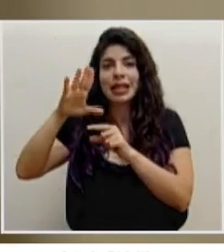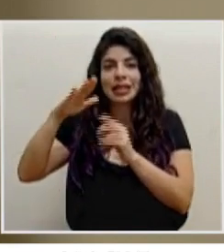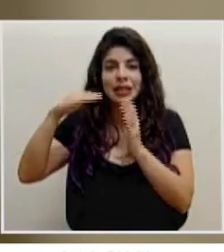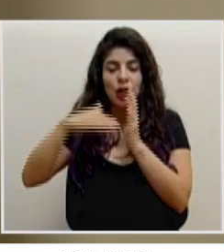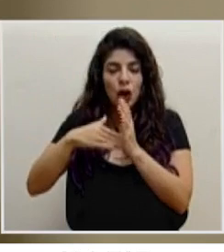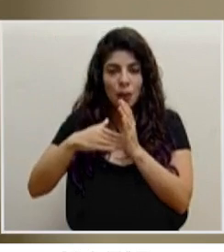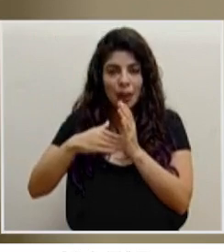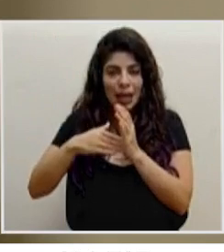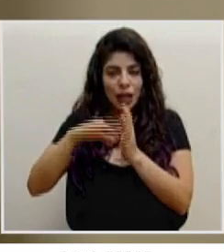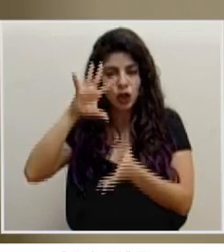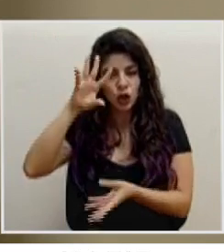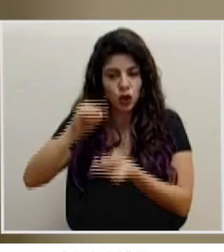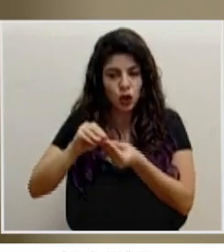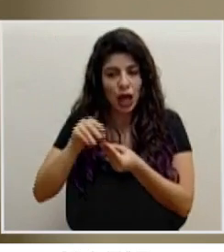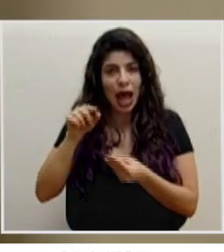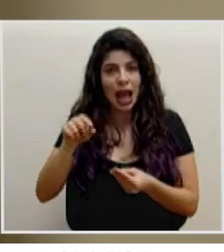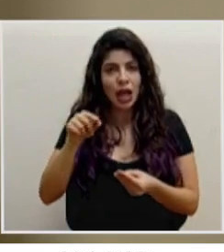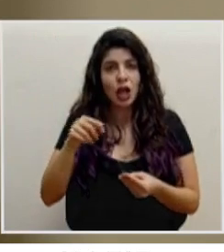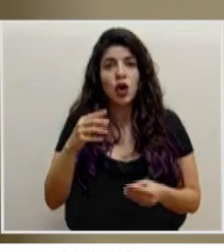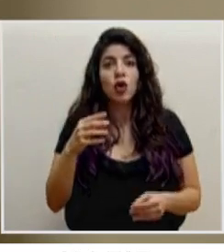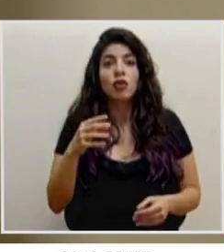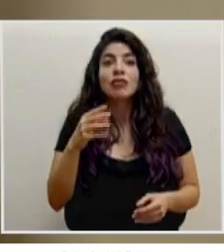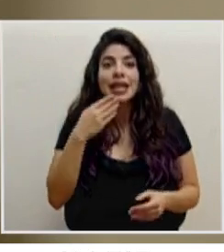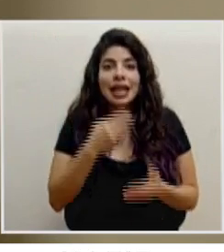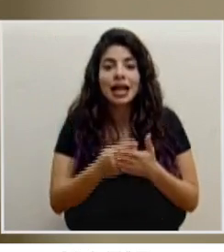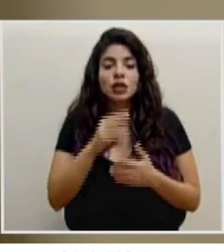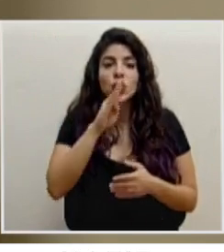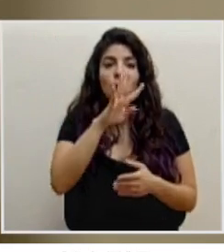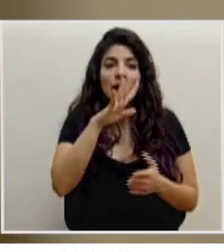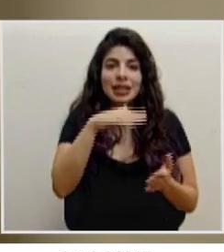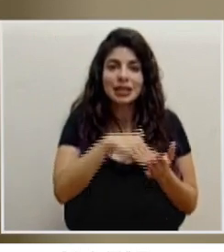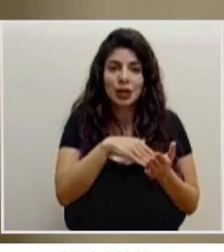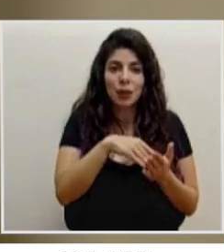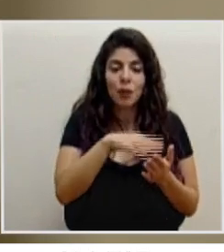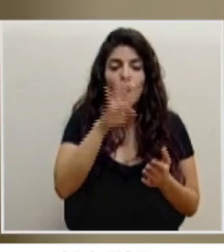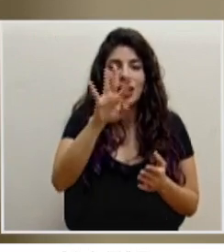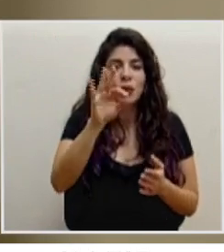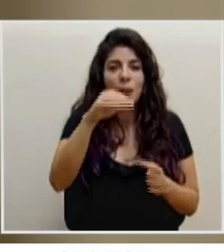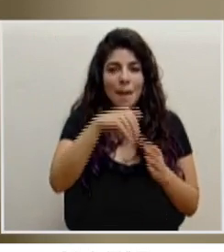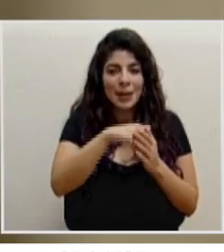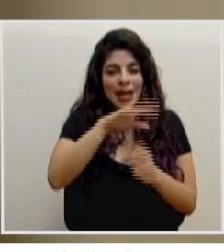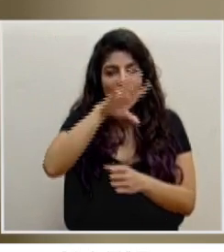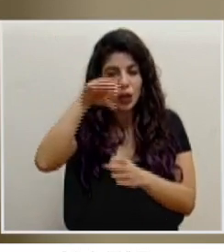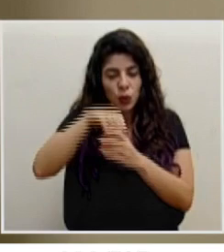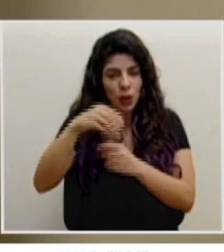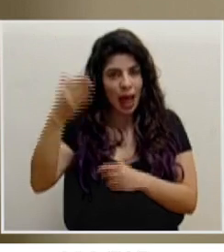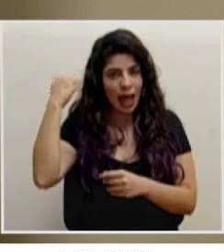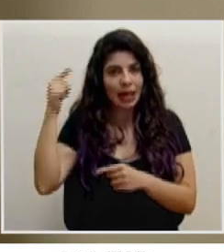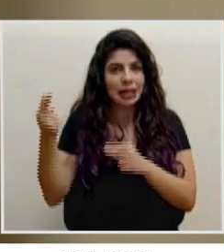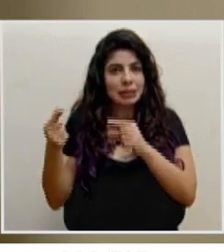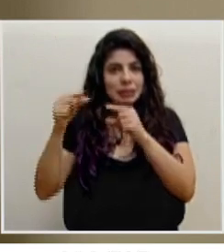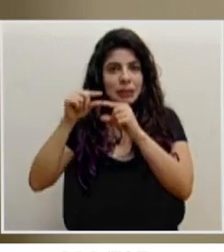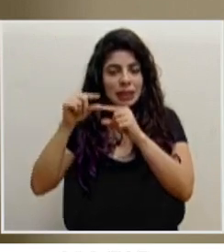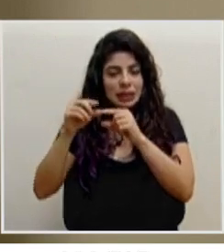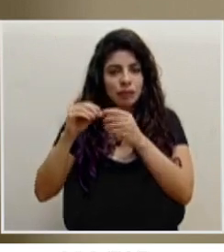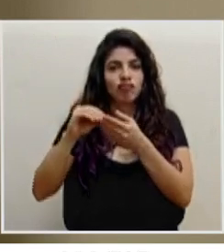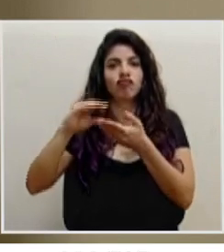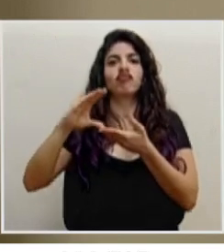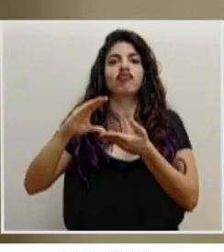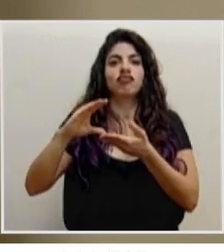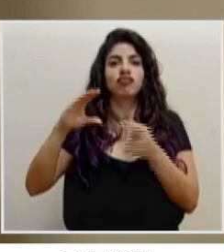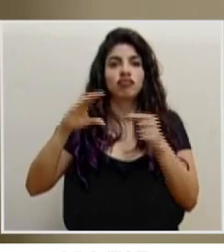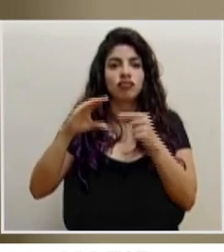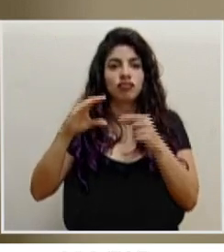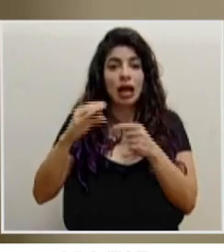75,000 dosis, corresponden a una sumatoria de esas 49,000 que ya se habían mencionado. Entonces, vamos